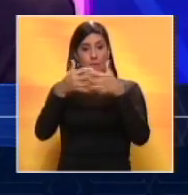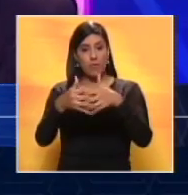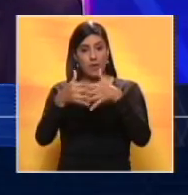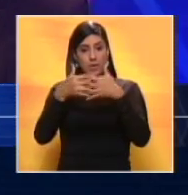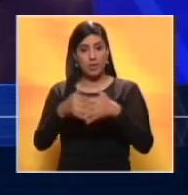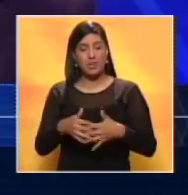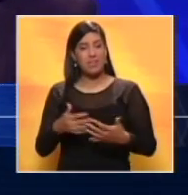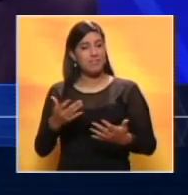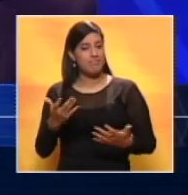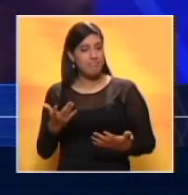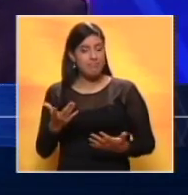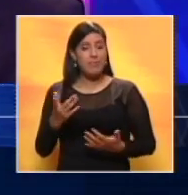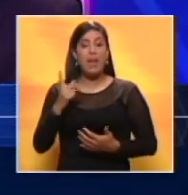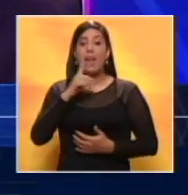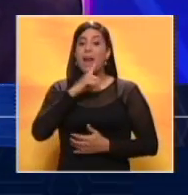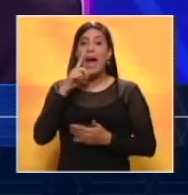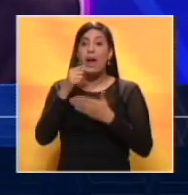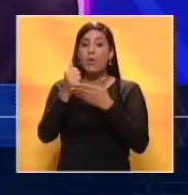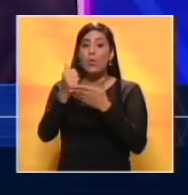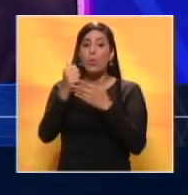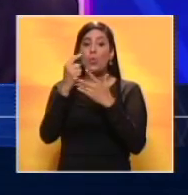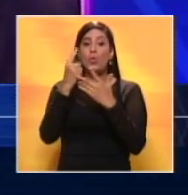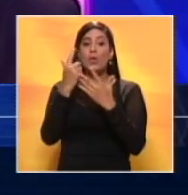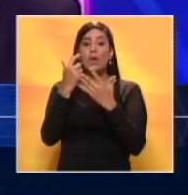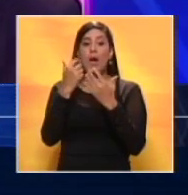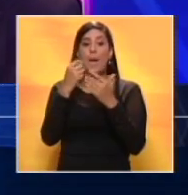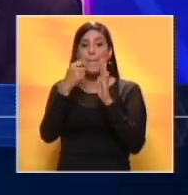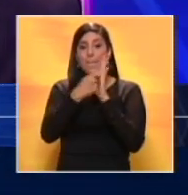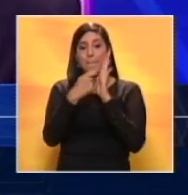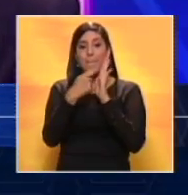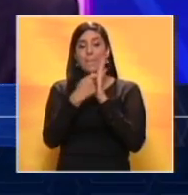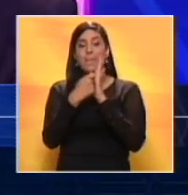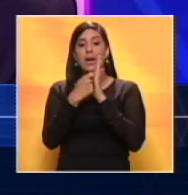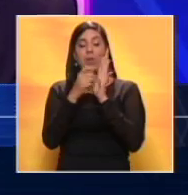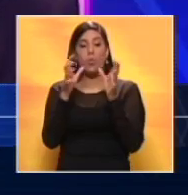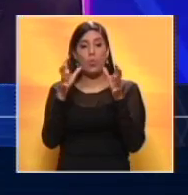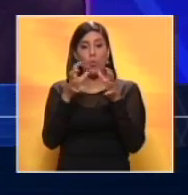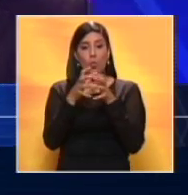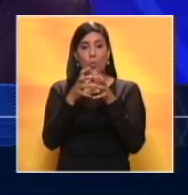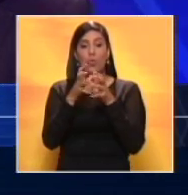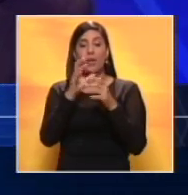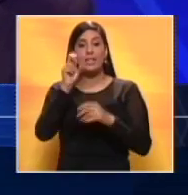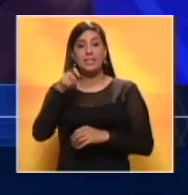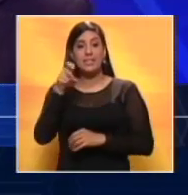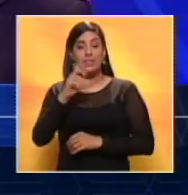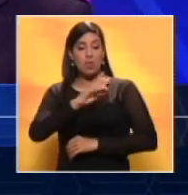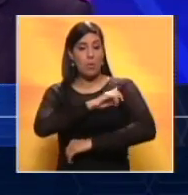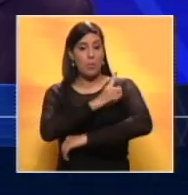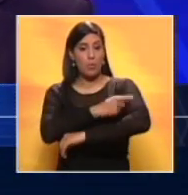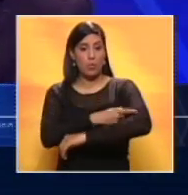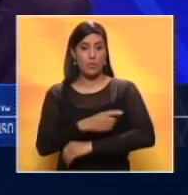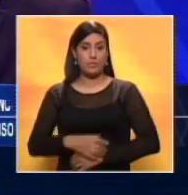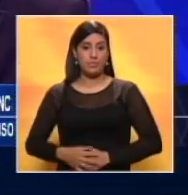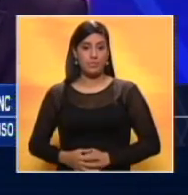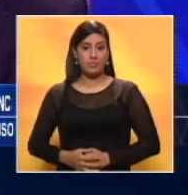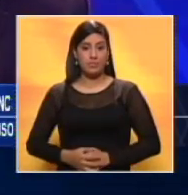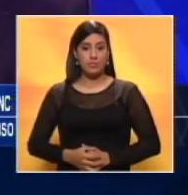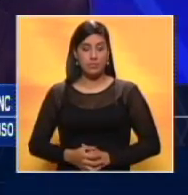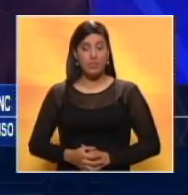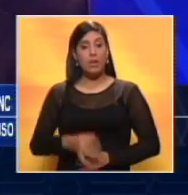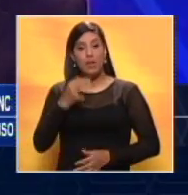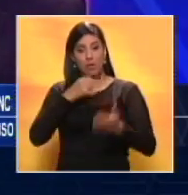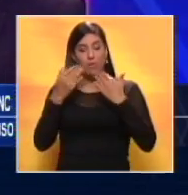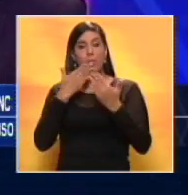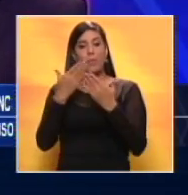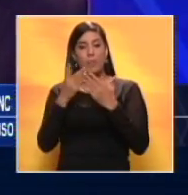productivo? Que sea beneficiado en monto el sector que requiere potencializar.